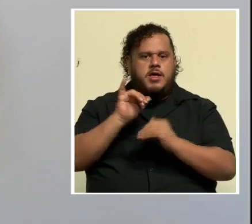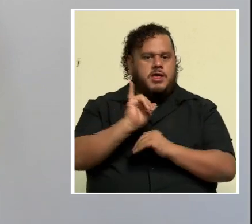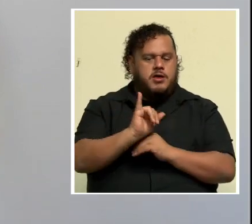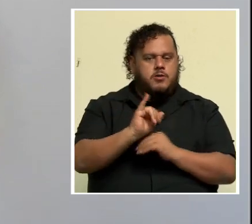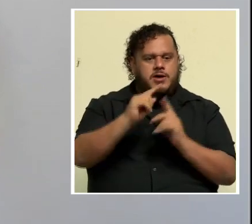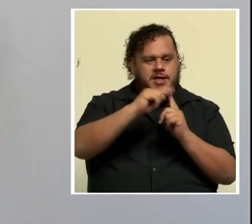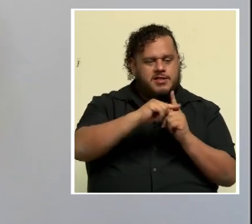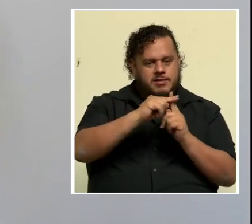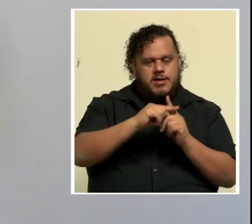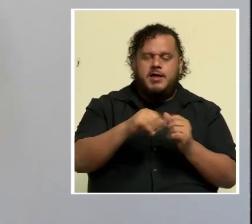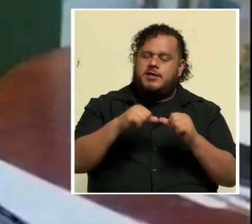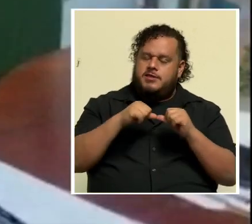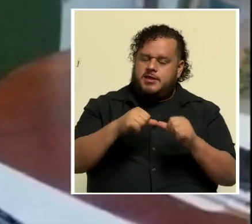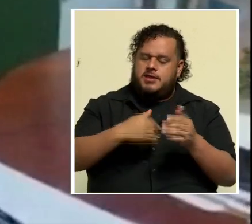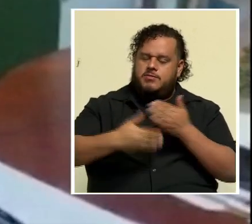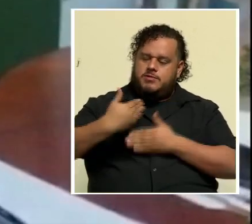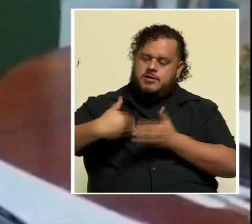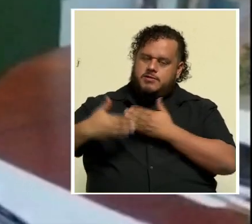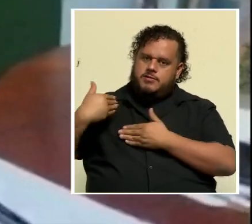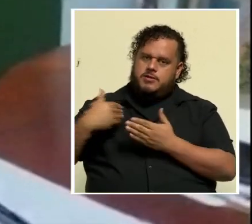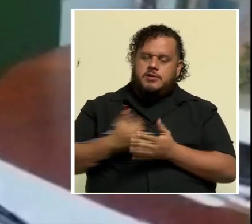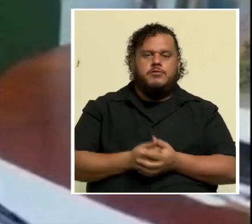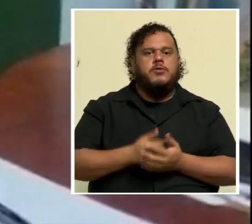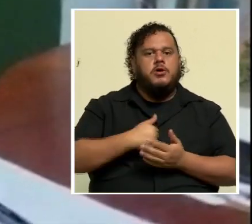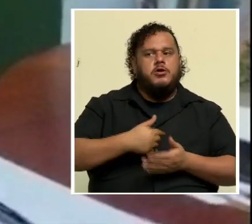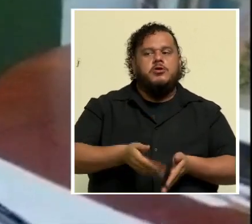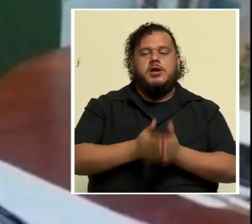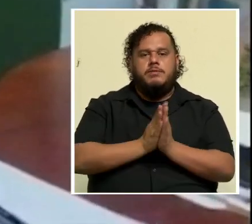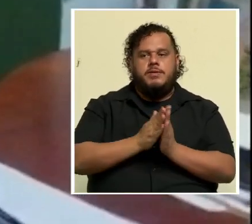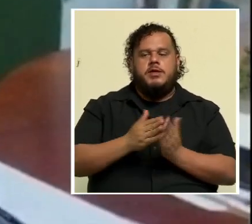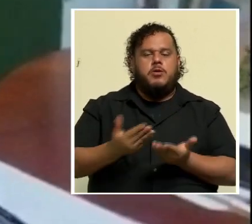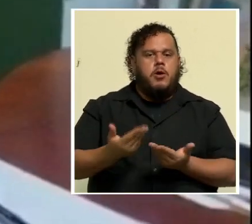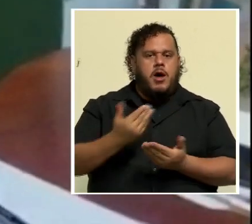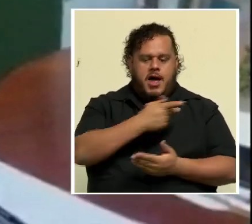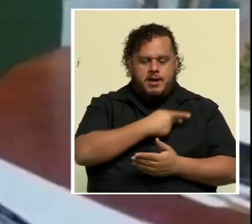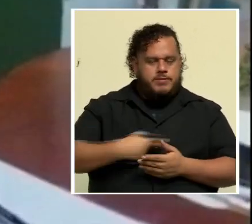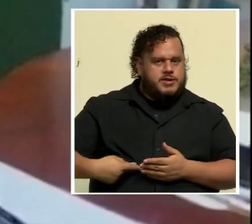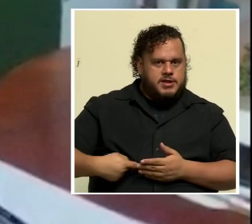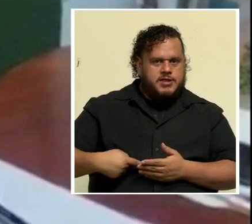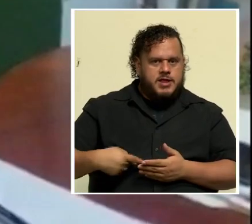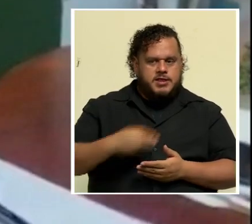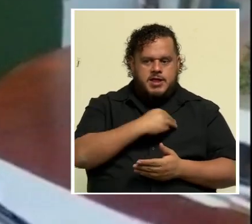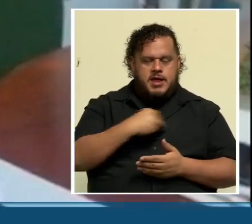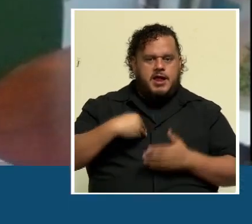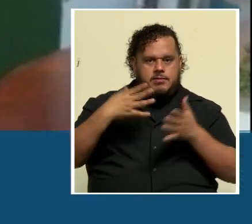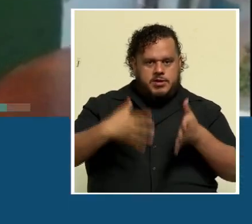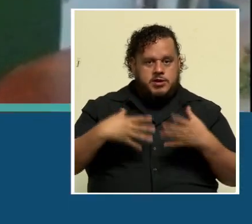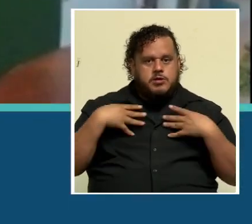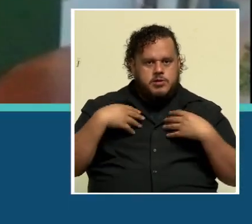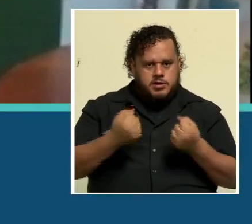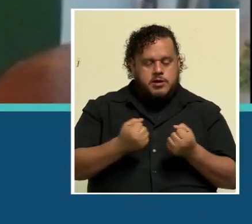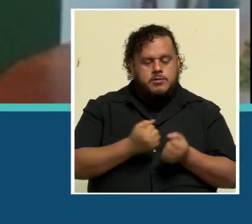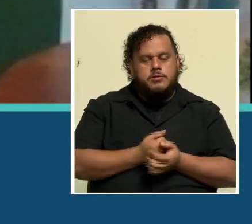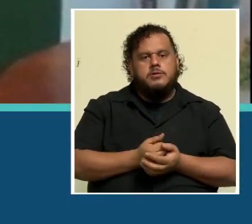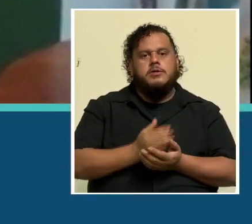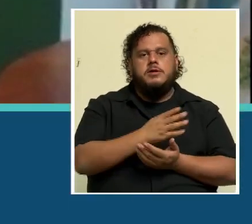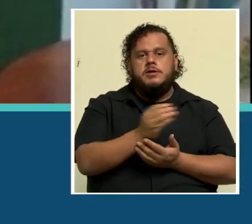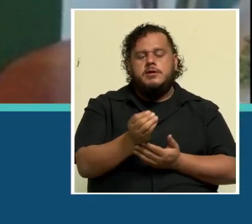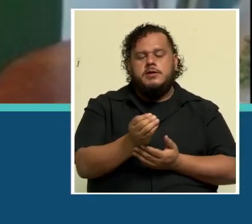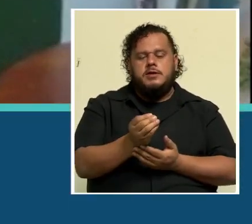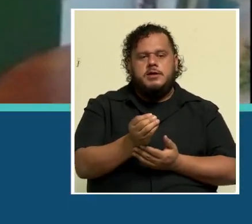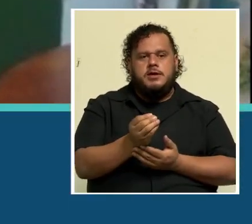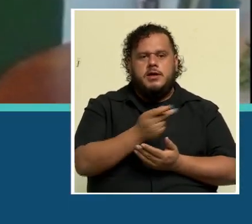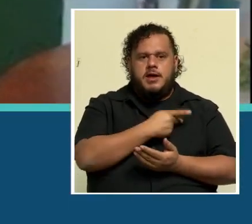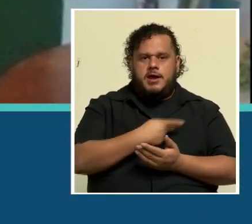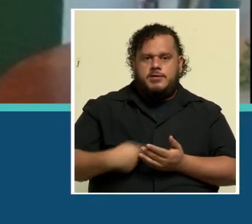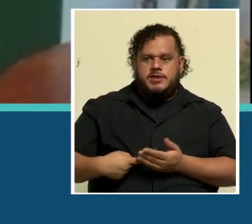medidas seguimos en retroceso. Yo le pido al señor presidente de la República, al señor ministro de Salud y al